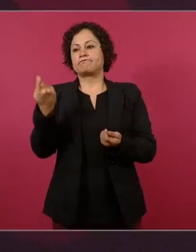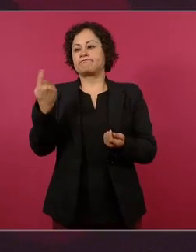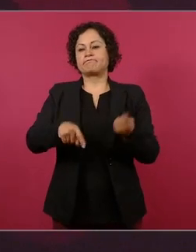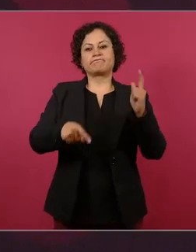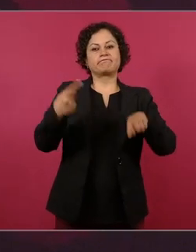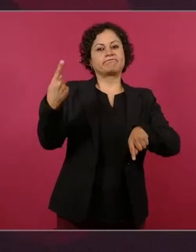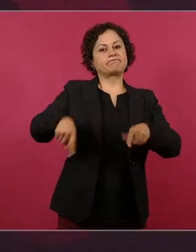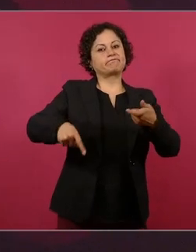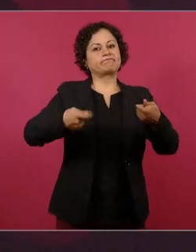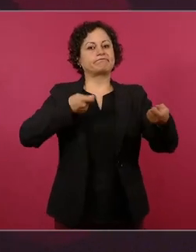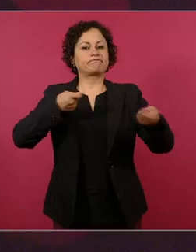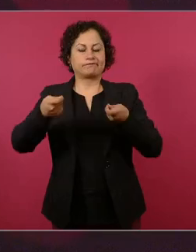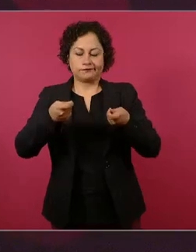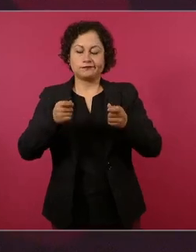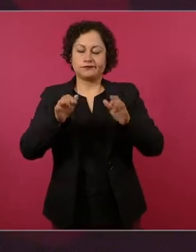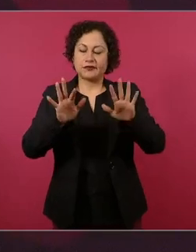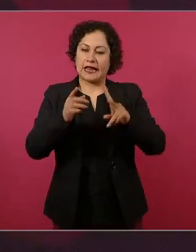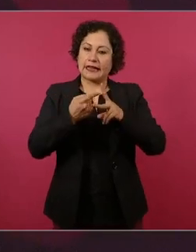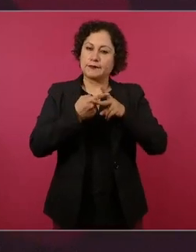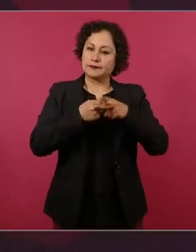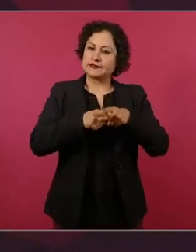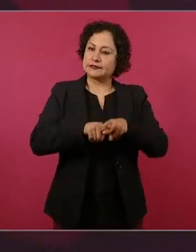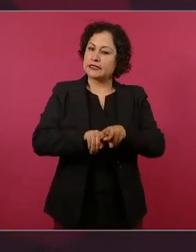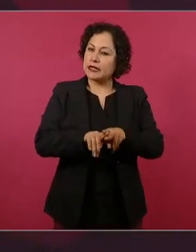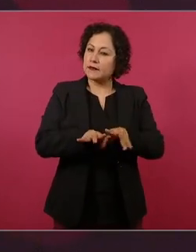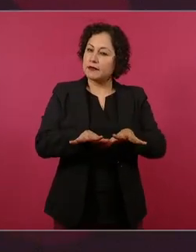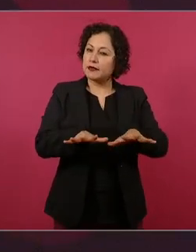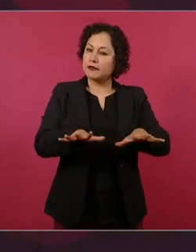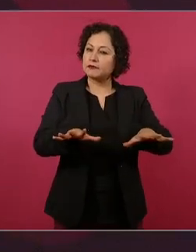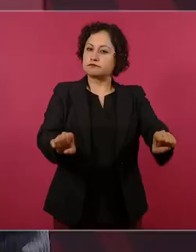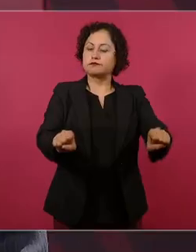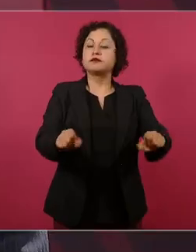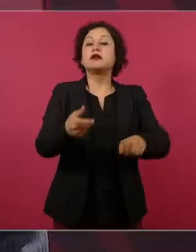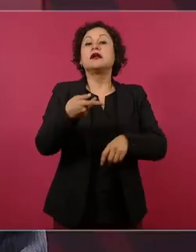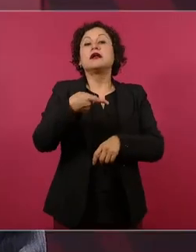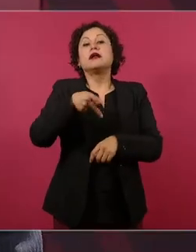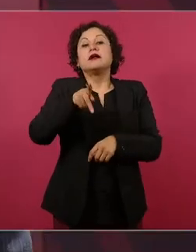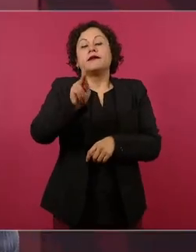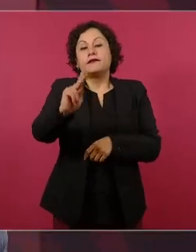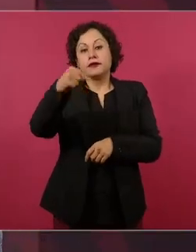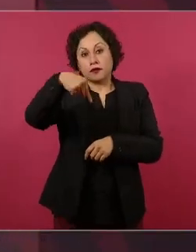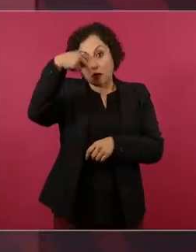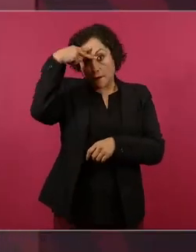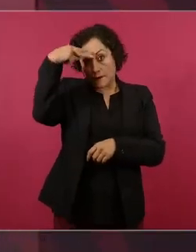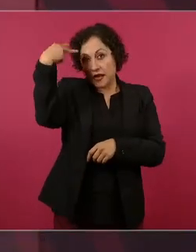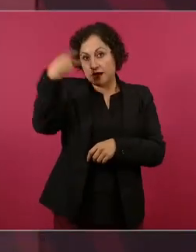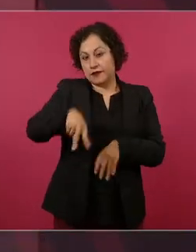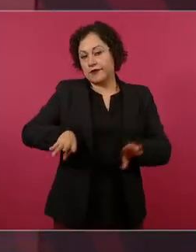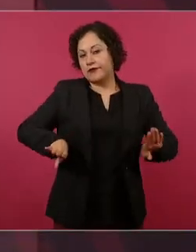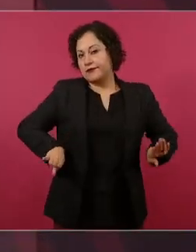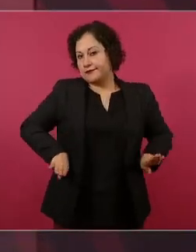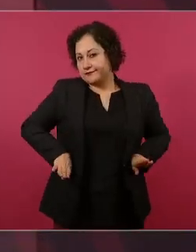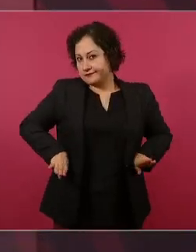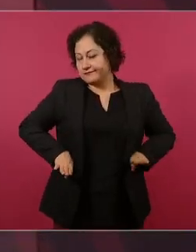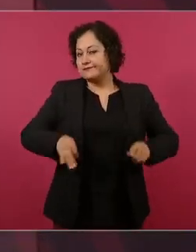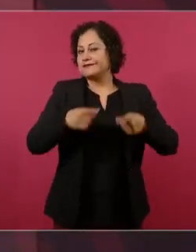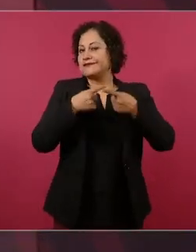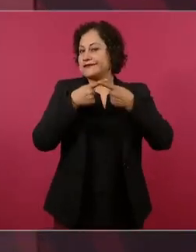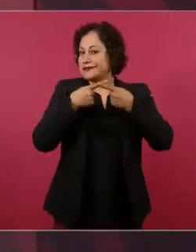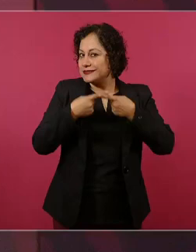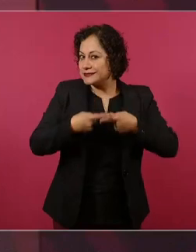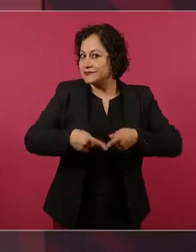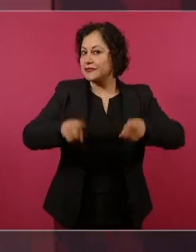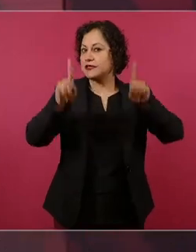Pero en México tenemos una peculiaridad, aun cuando todos los países tienen